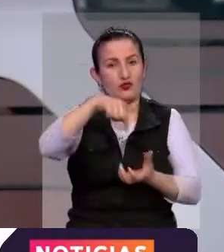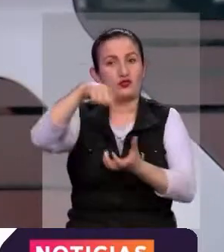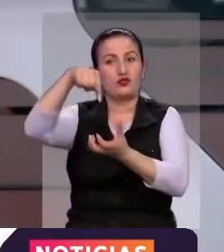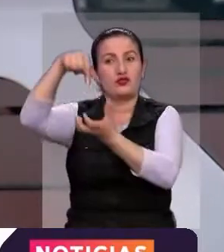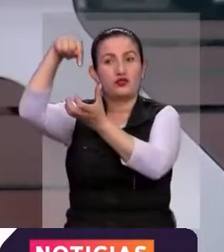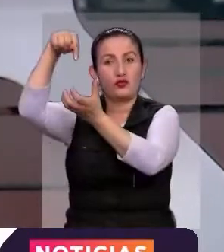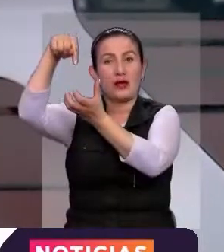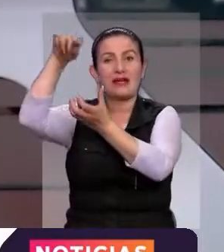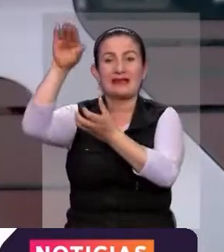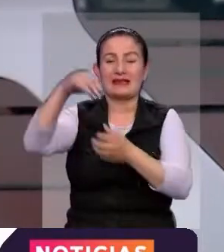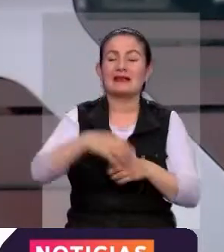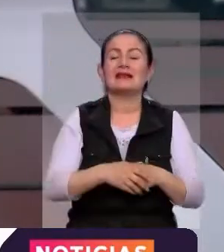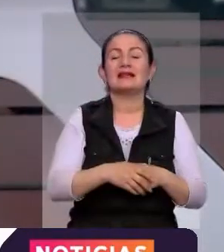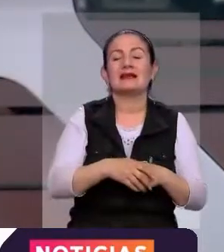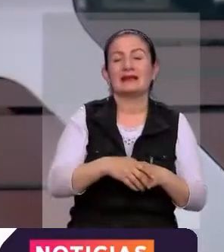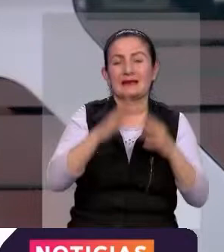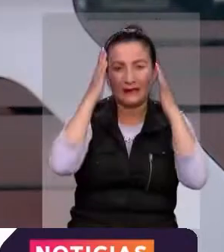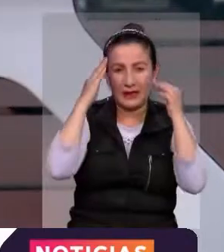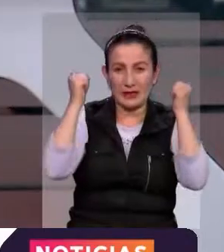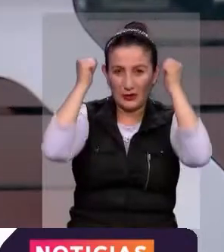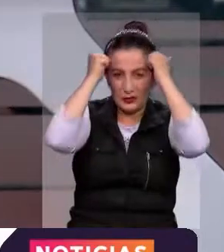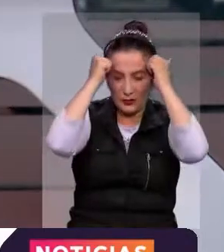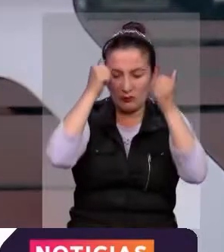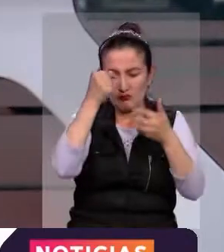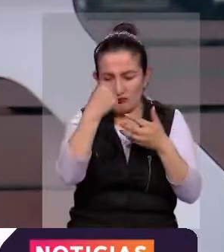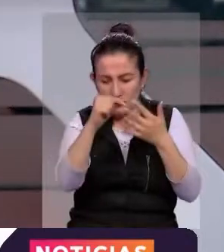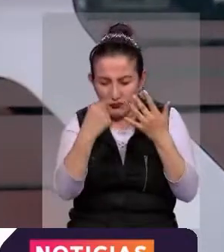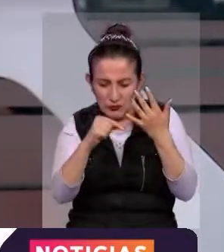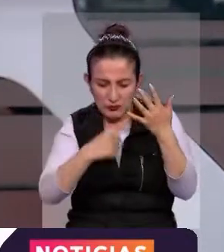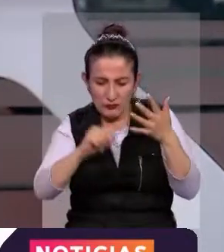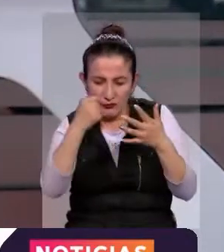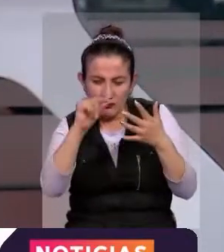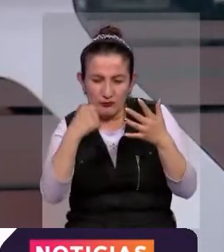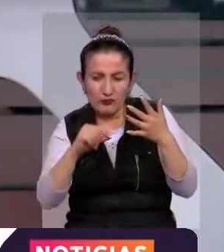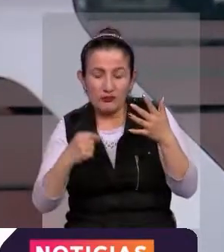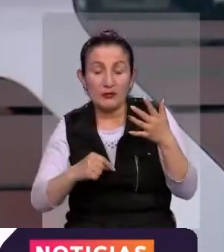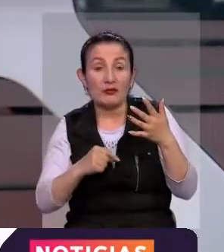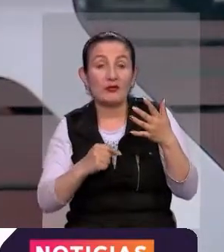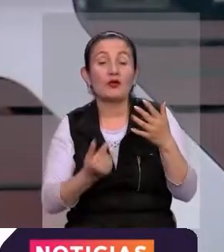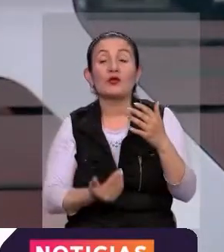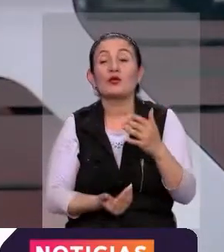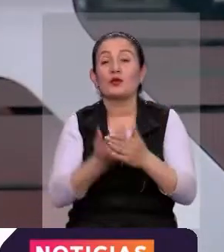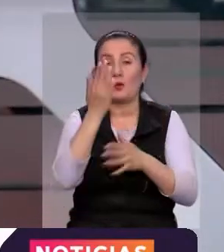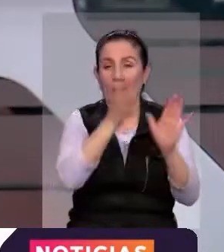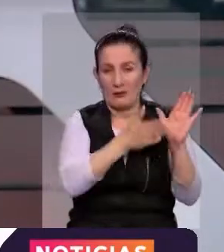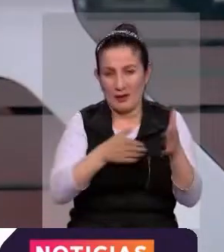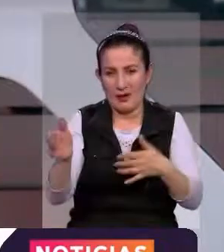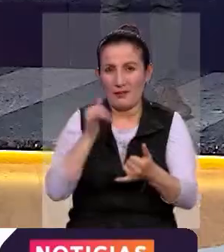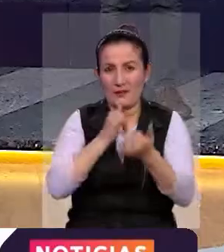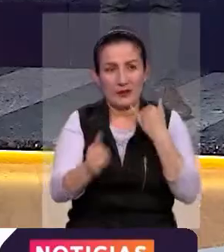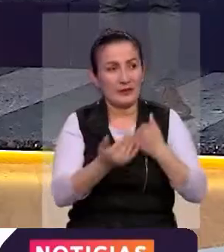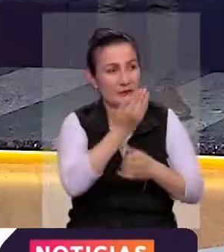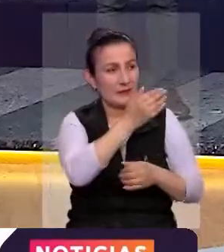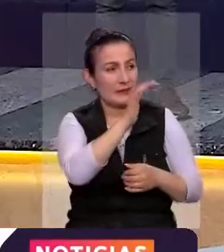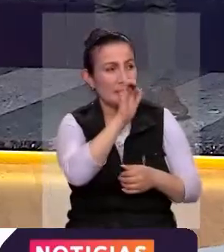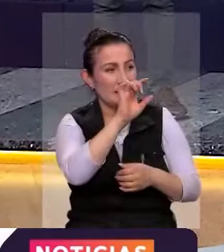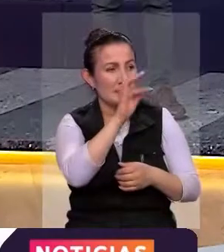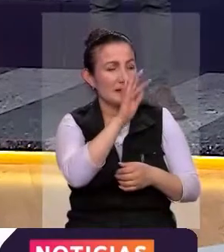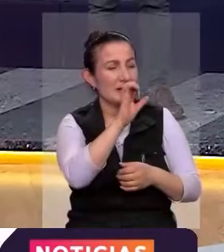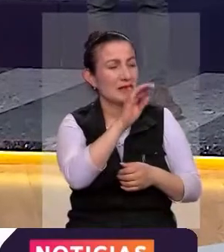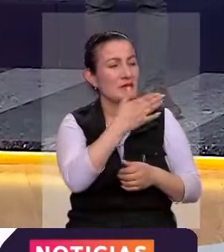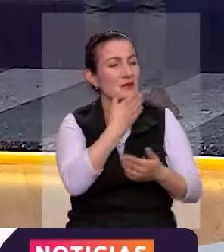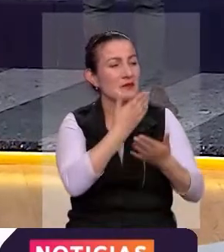proyecto recibió más de 600 observaciones que quedarán plasmadas en lo que será el plan final. Esteban Bejarano, muy buenas